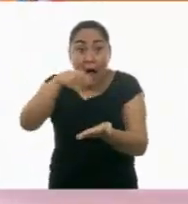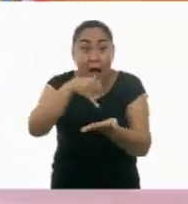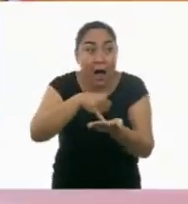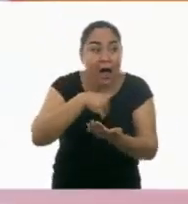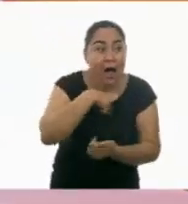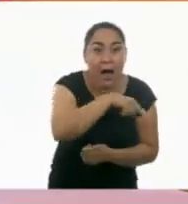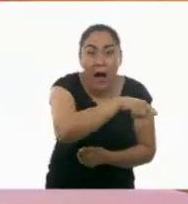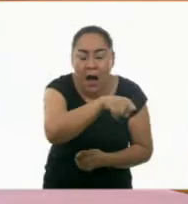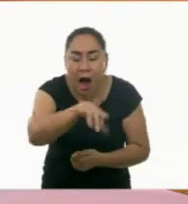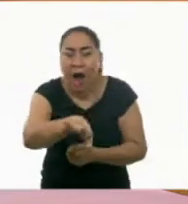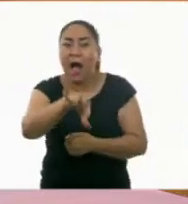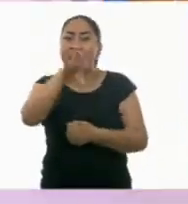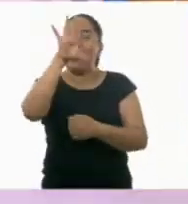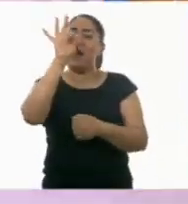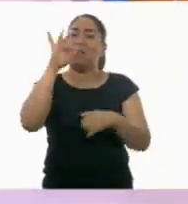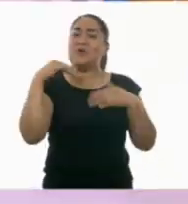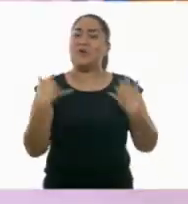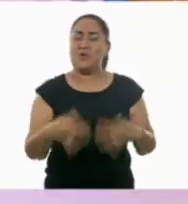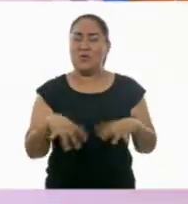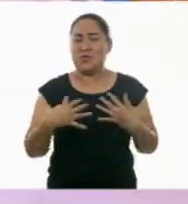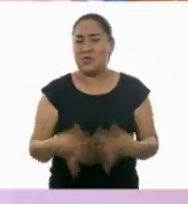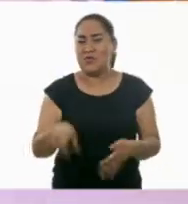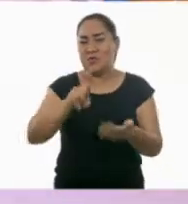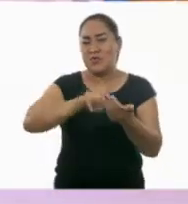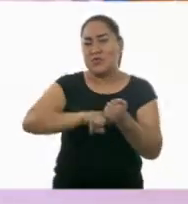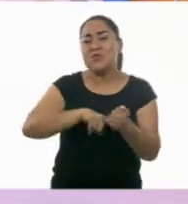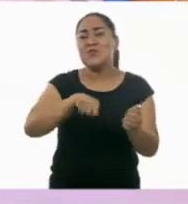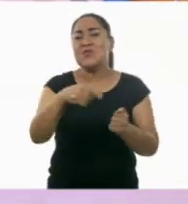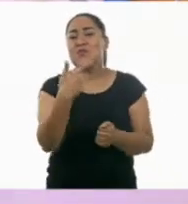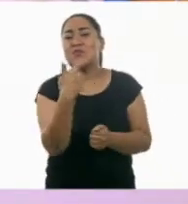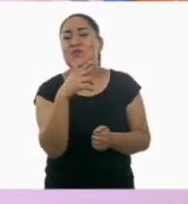encontré a un famoso gurú